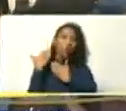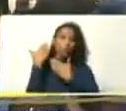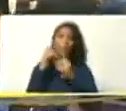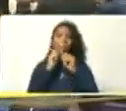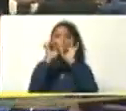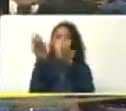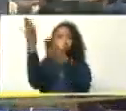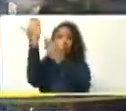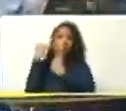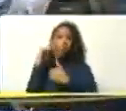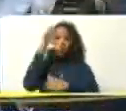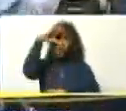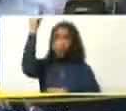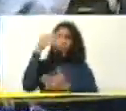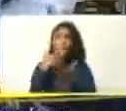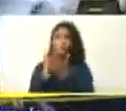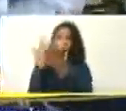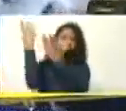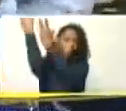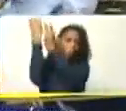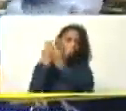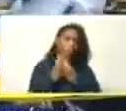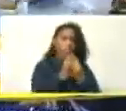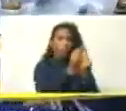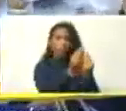Dios su compañía.